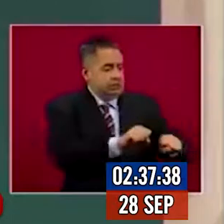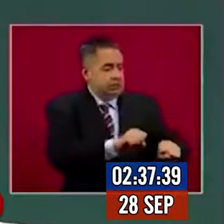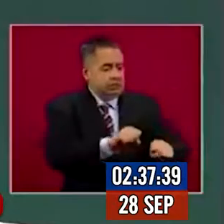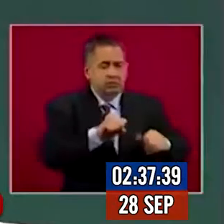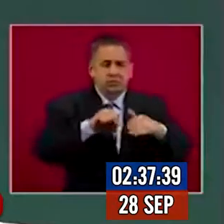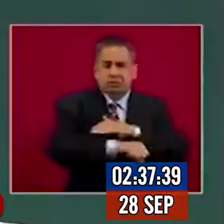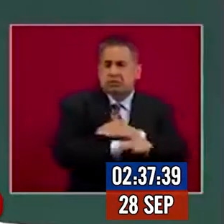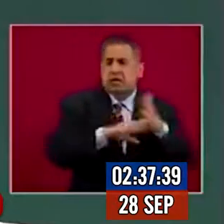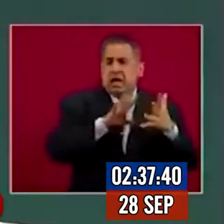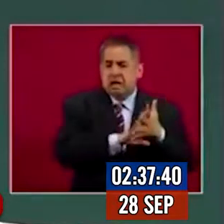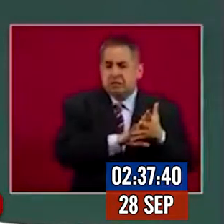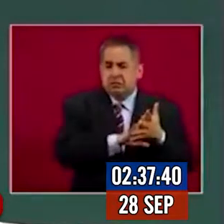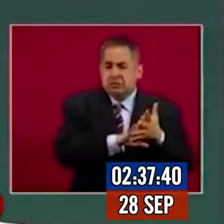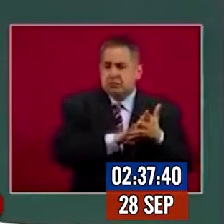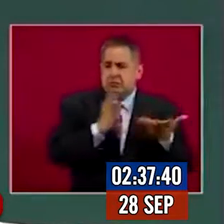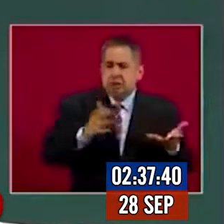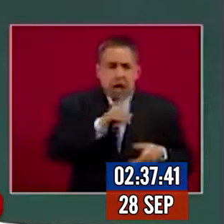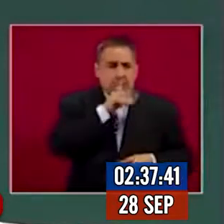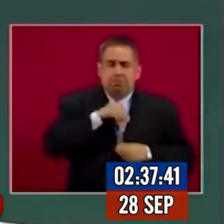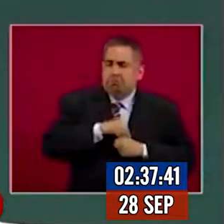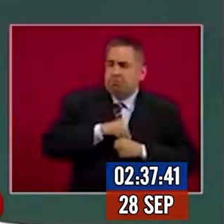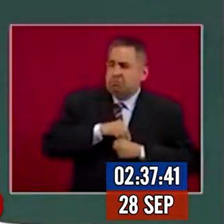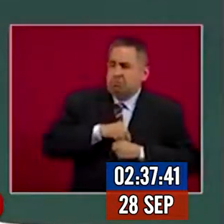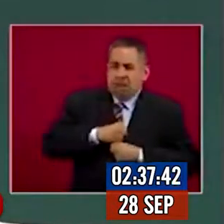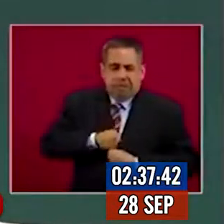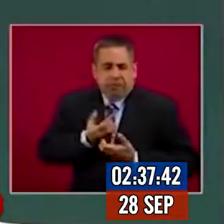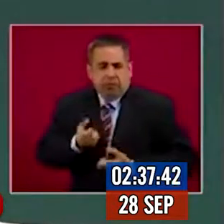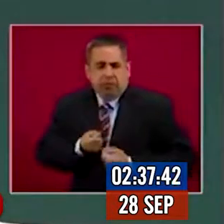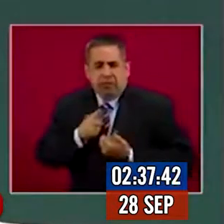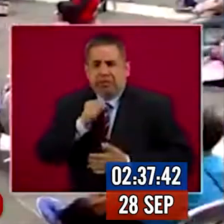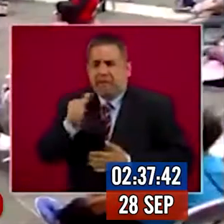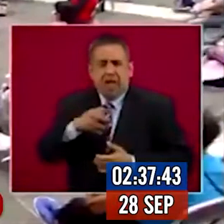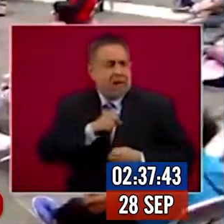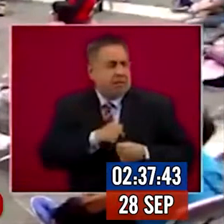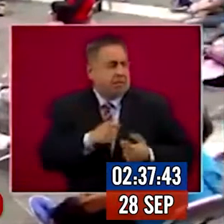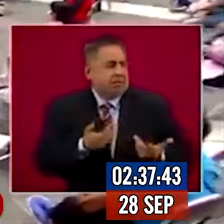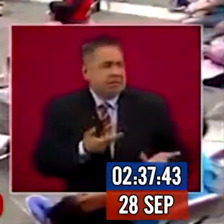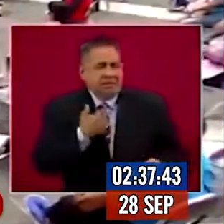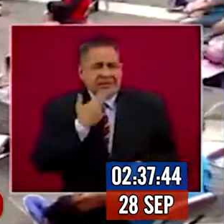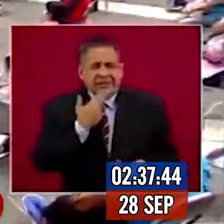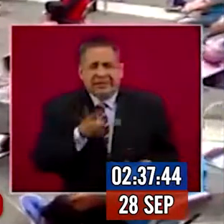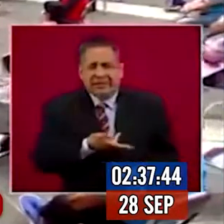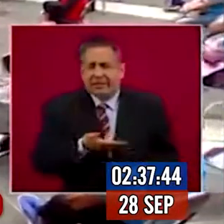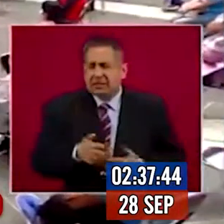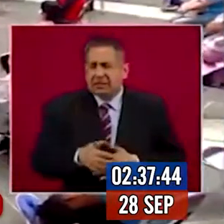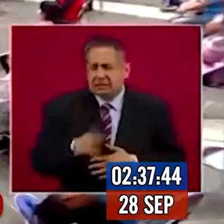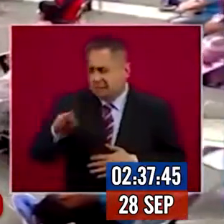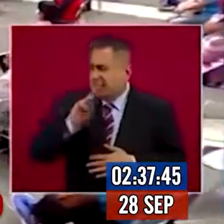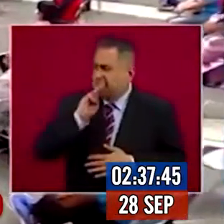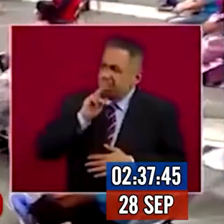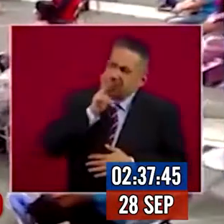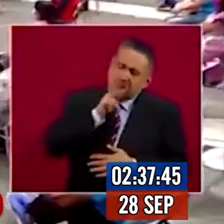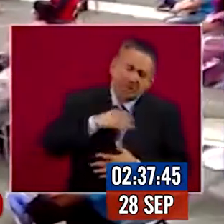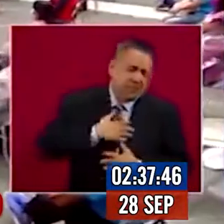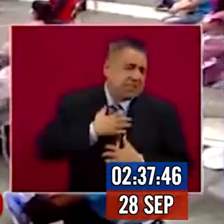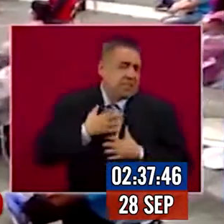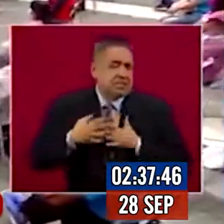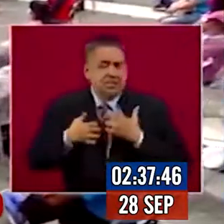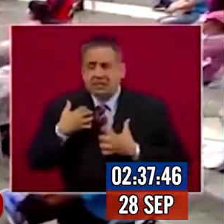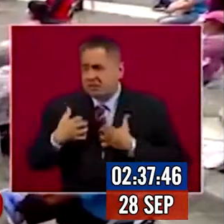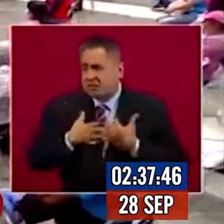están encerrados y no dicen nada no dan la información que tienen para nosotros como madres es desesperante